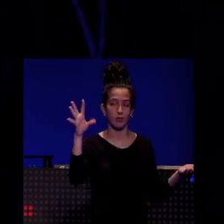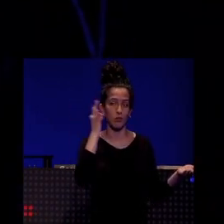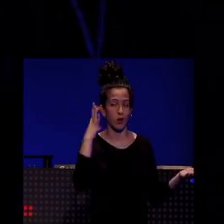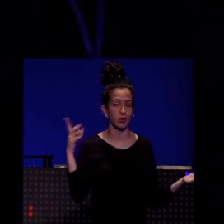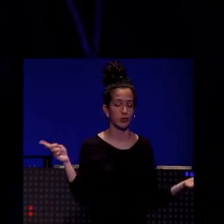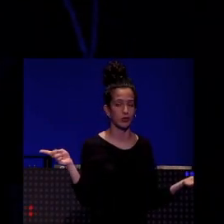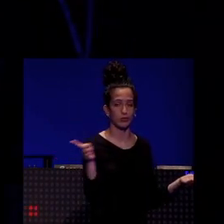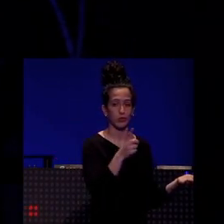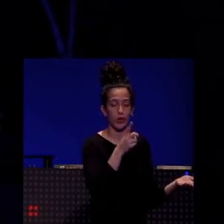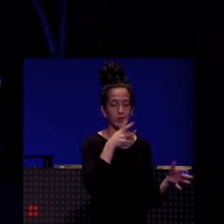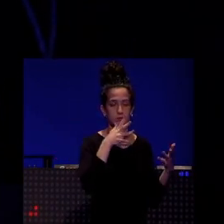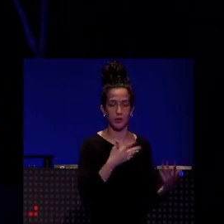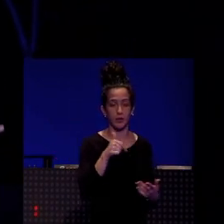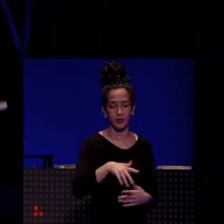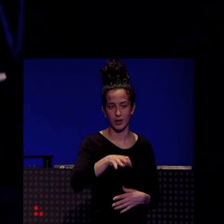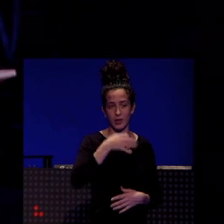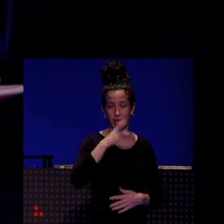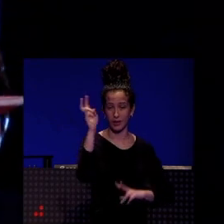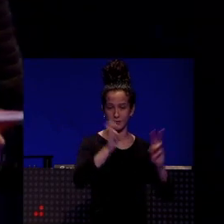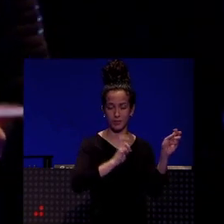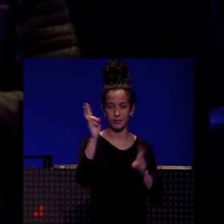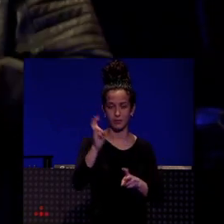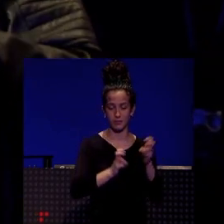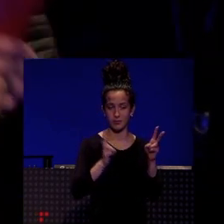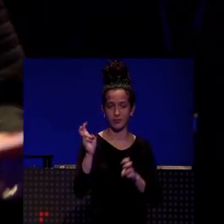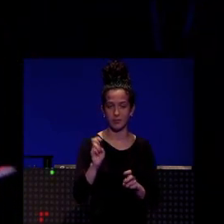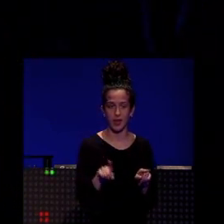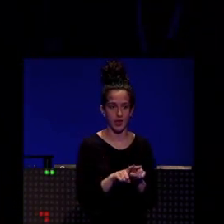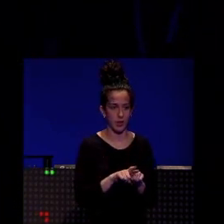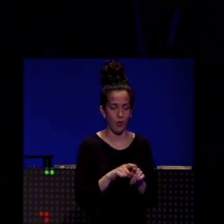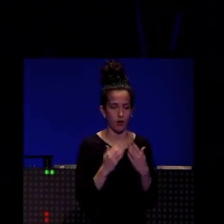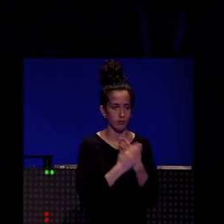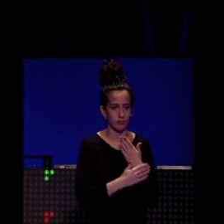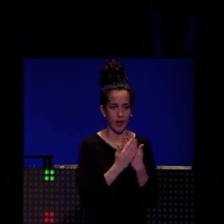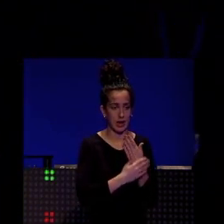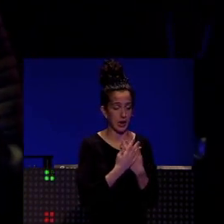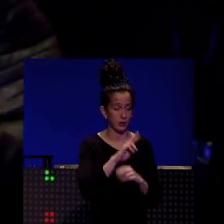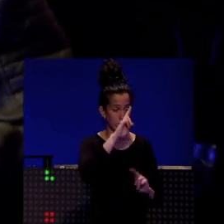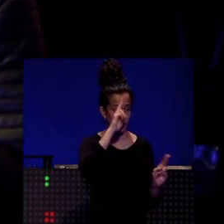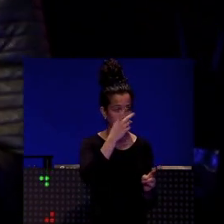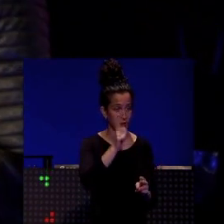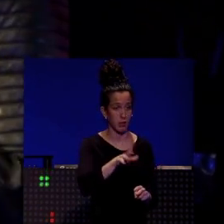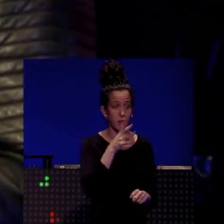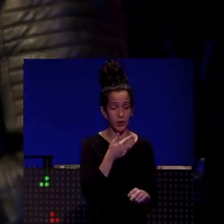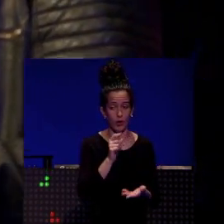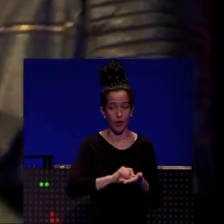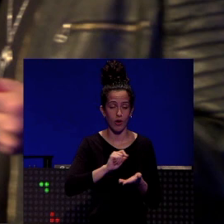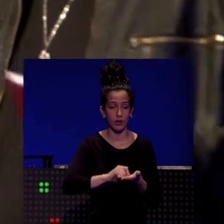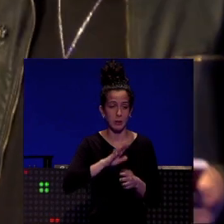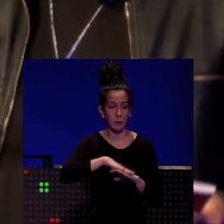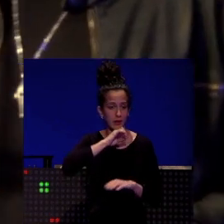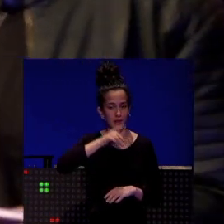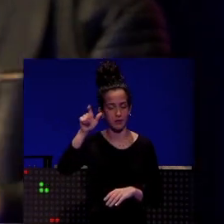que están aquí esta tarde con todo mi cariño con todo mi respeto porque yo lo escribí para una chica revolucionaria